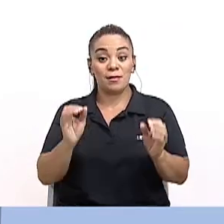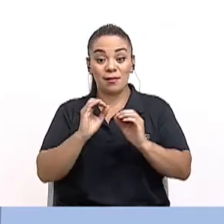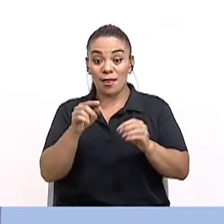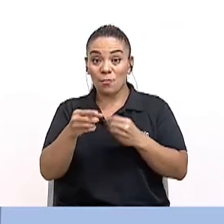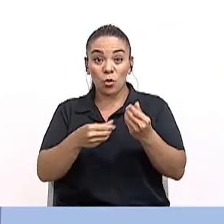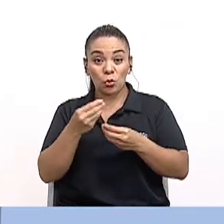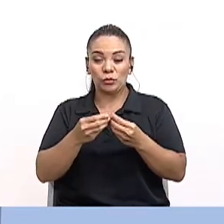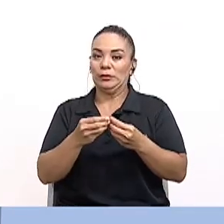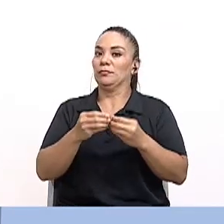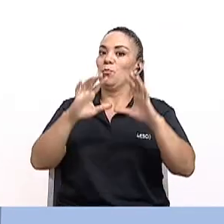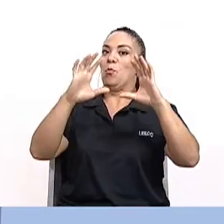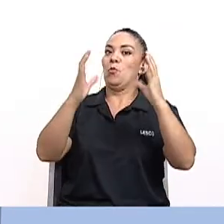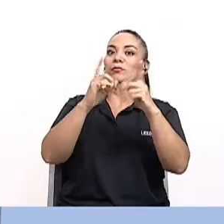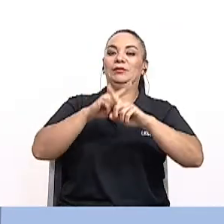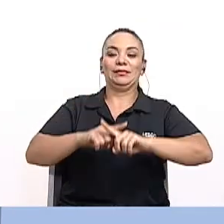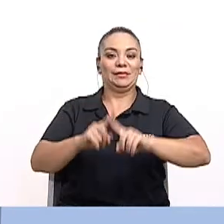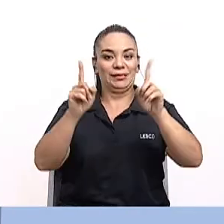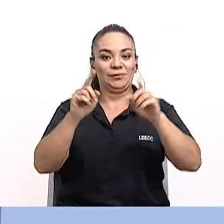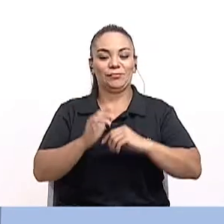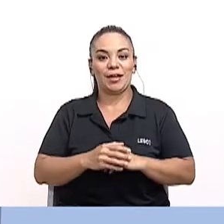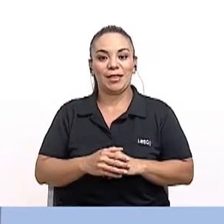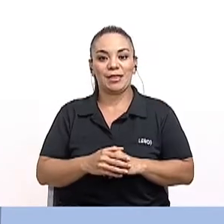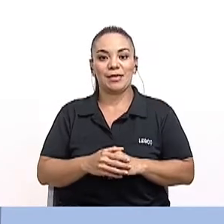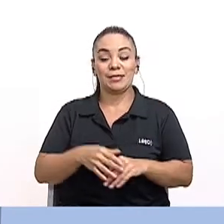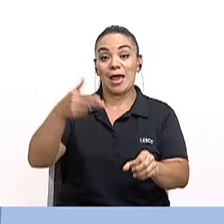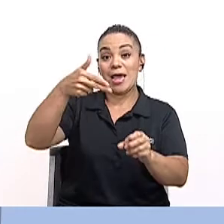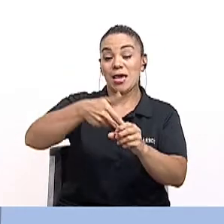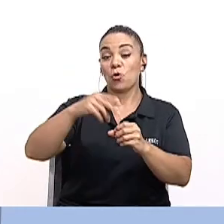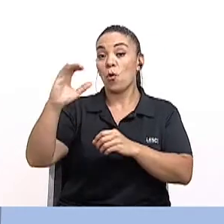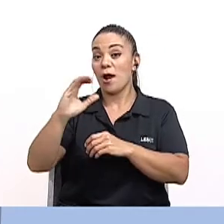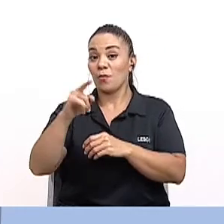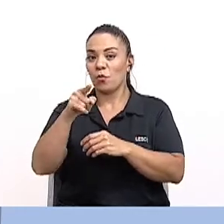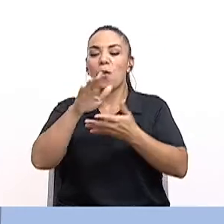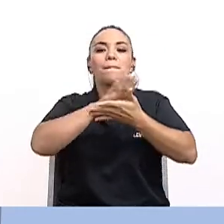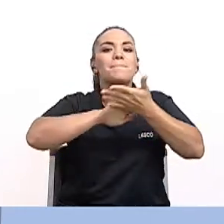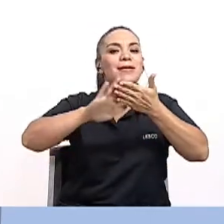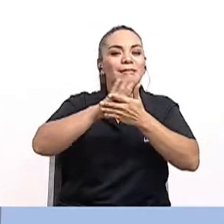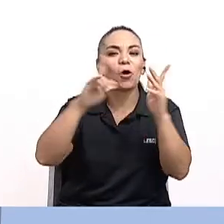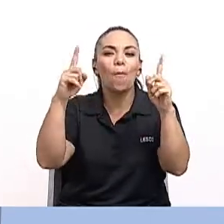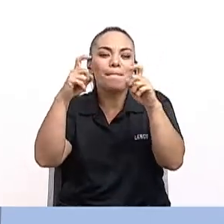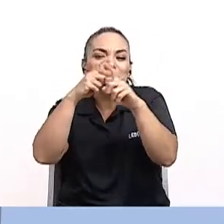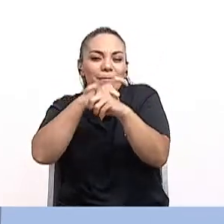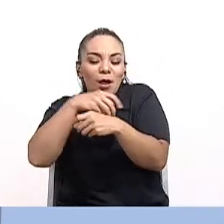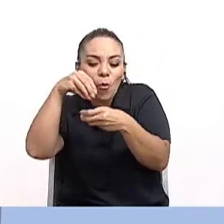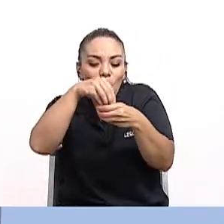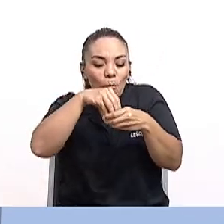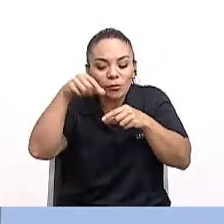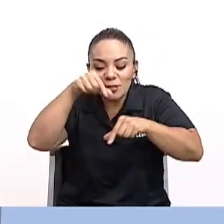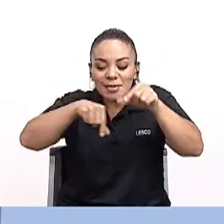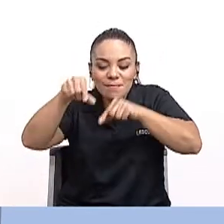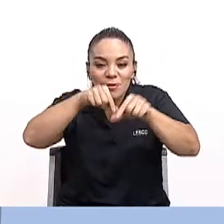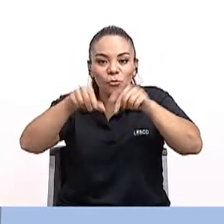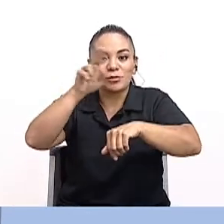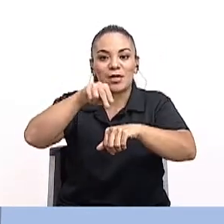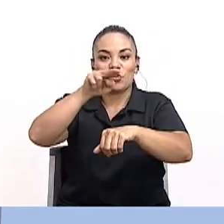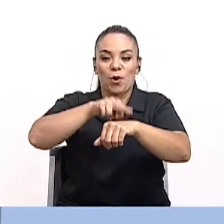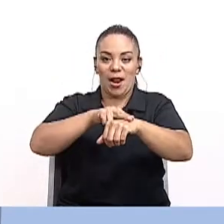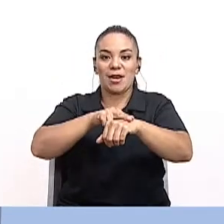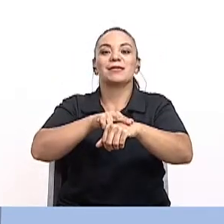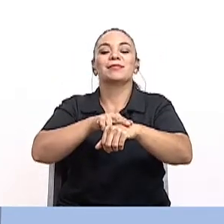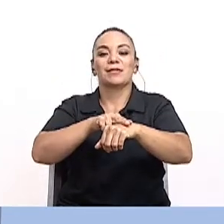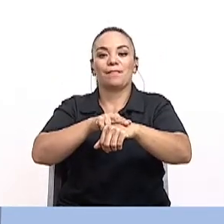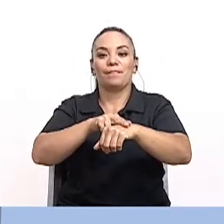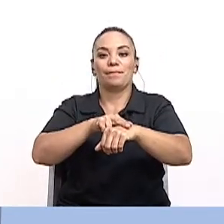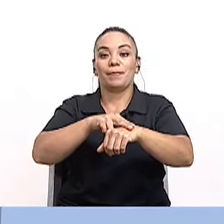mundo sería muy distinto. Los hidrocarburos son una mezcla compleja de compuestos químicos naturales constituidos